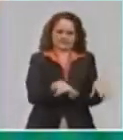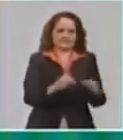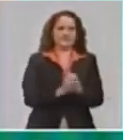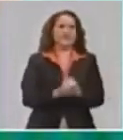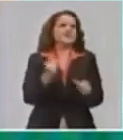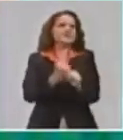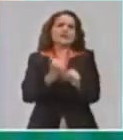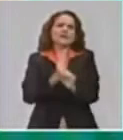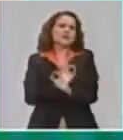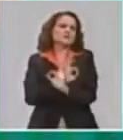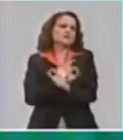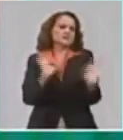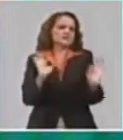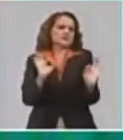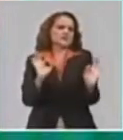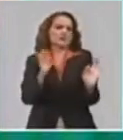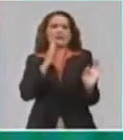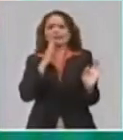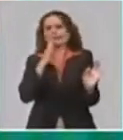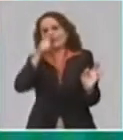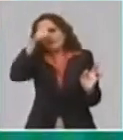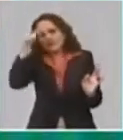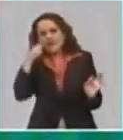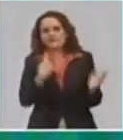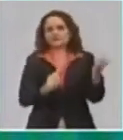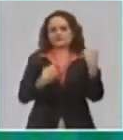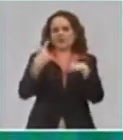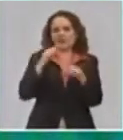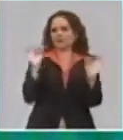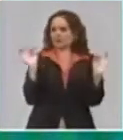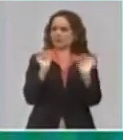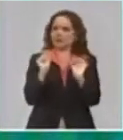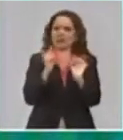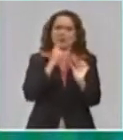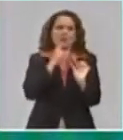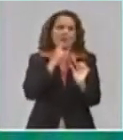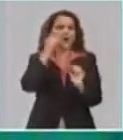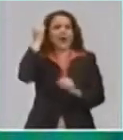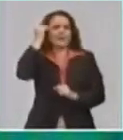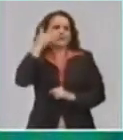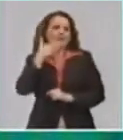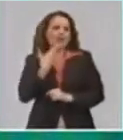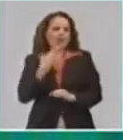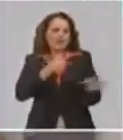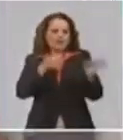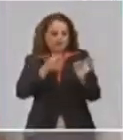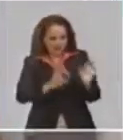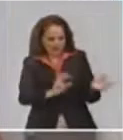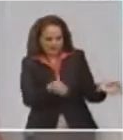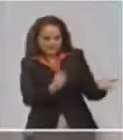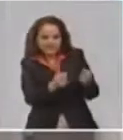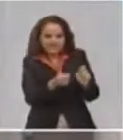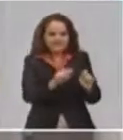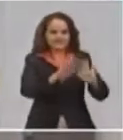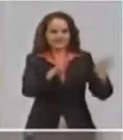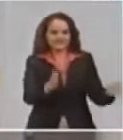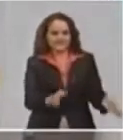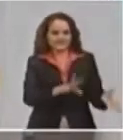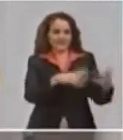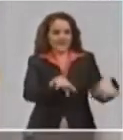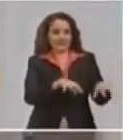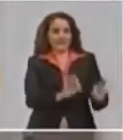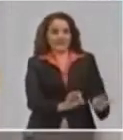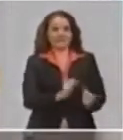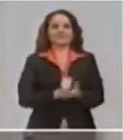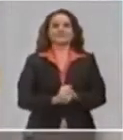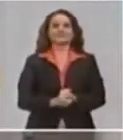trabajo más bien físico y simple y llanamente aprender a operar los equipos que hay aquí. Tenía una